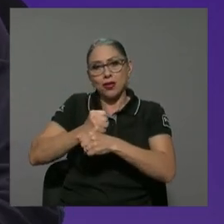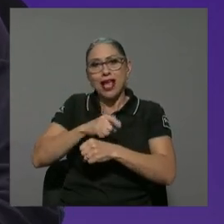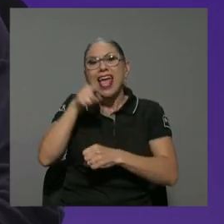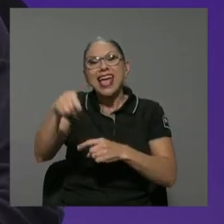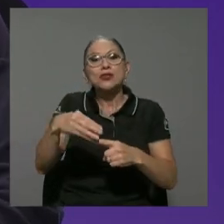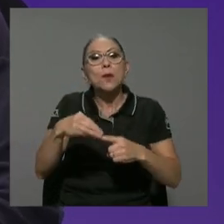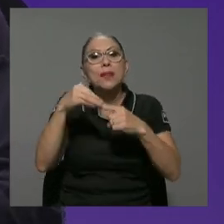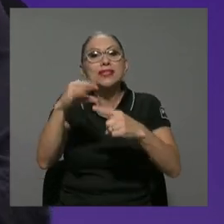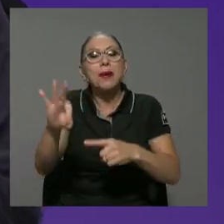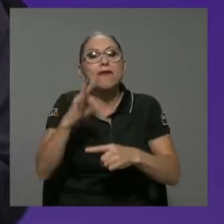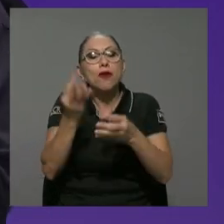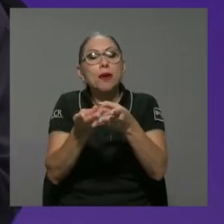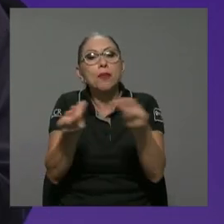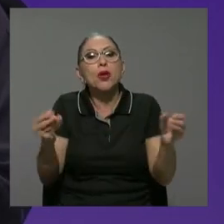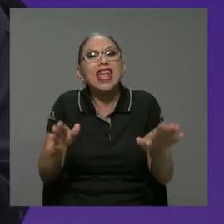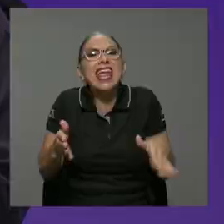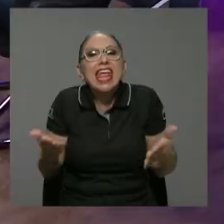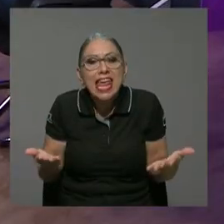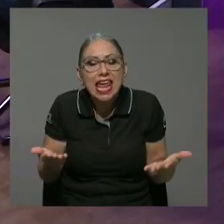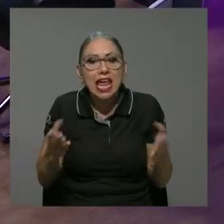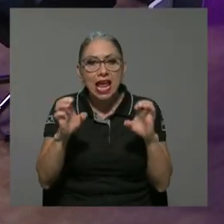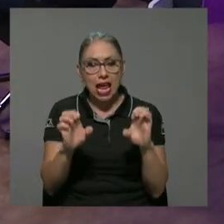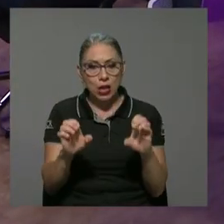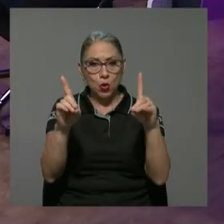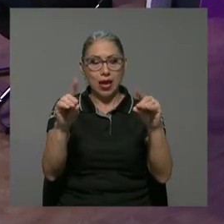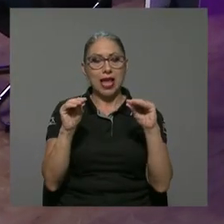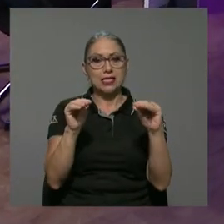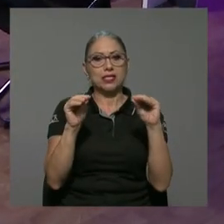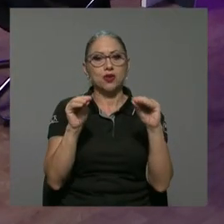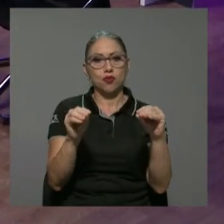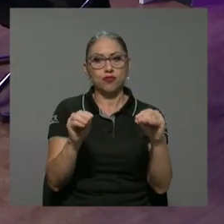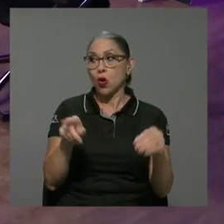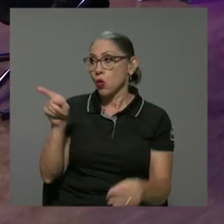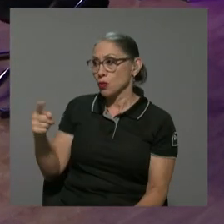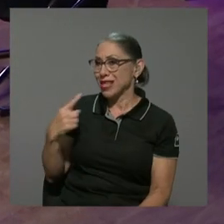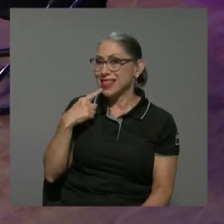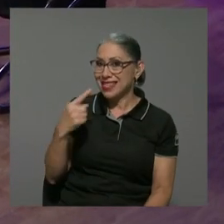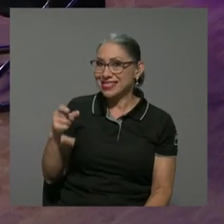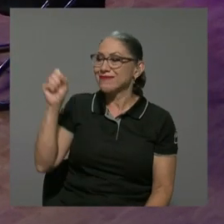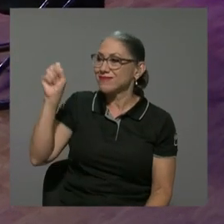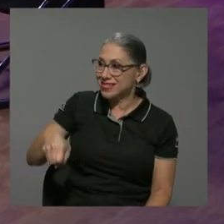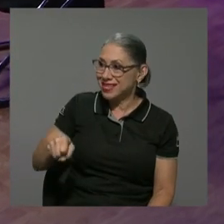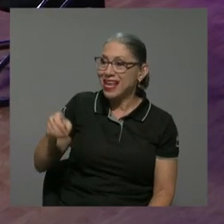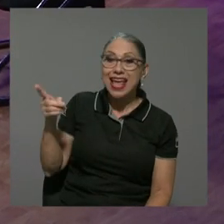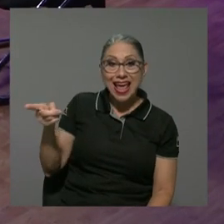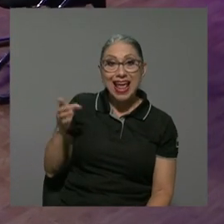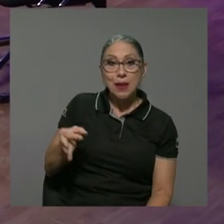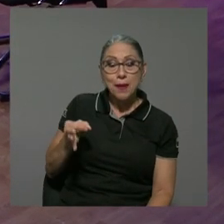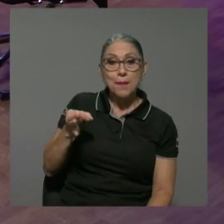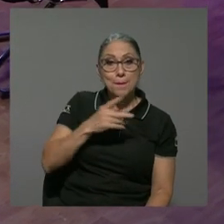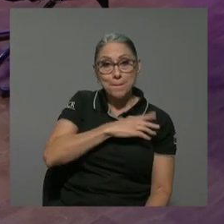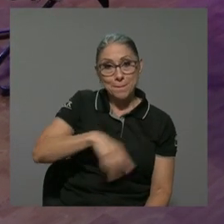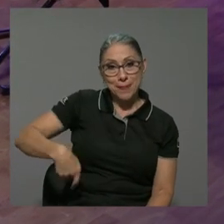la educación. Y como bien decís, el presidente es futuro, es producto de esa vía.